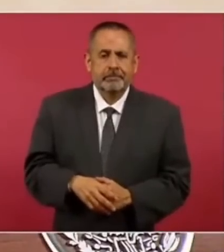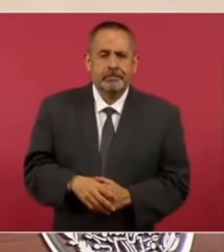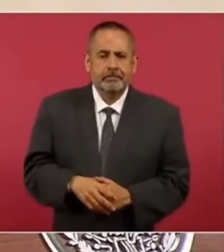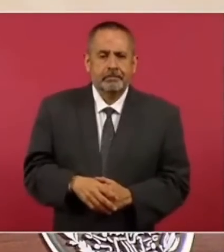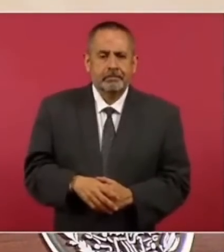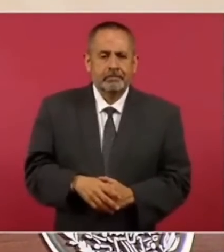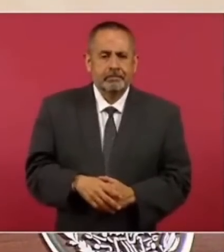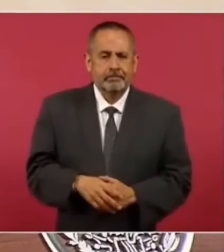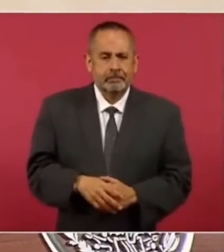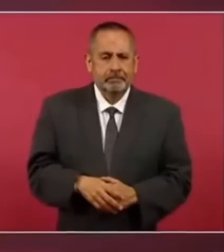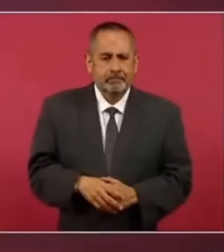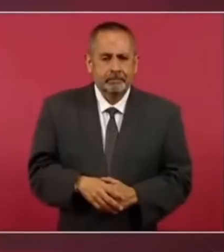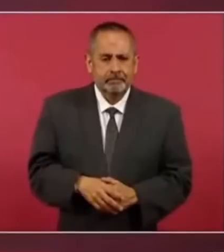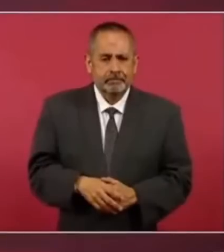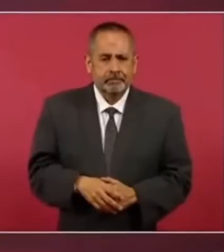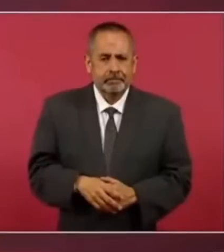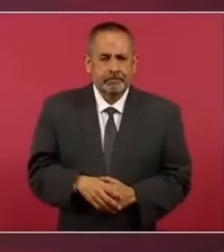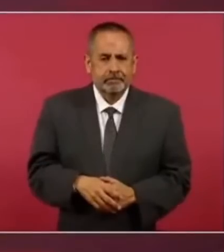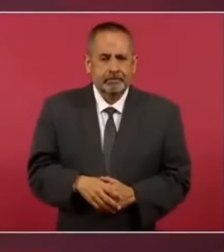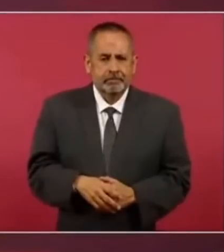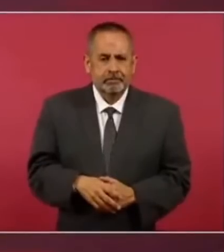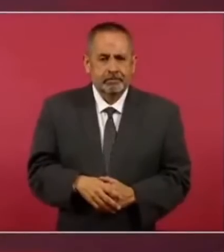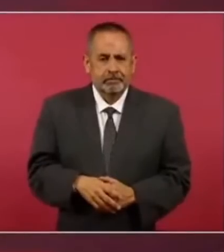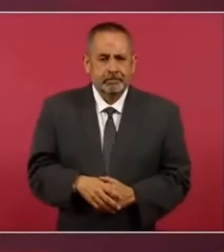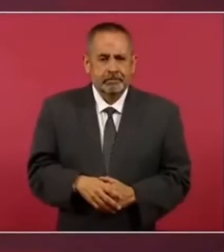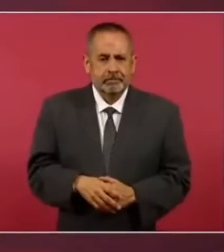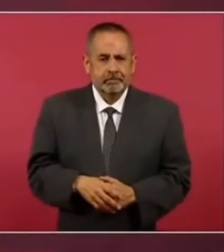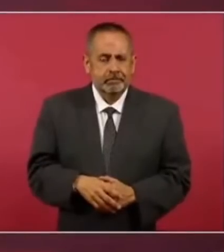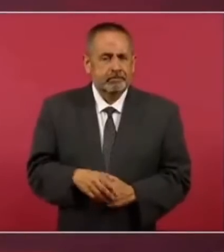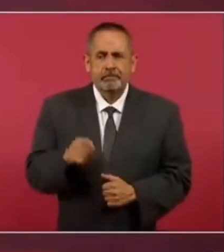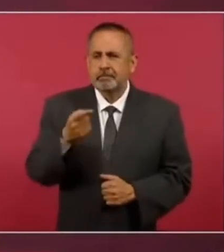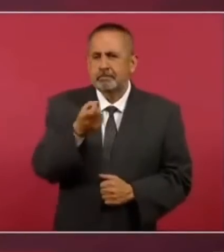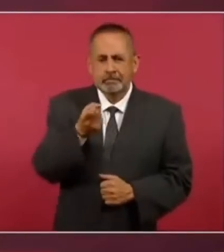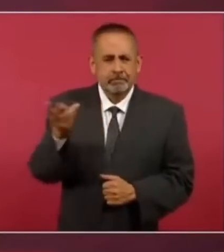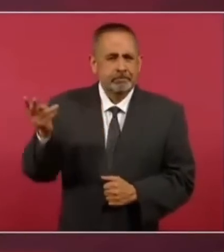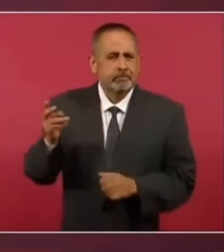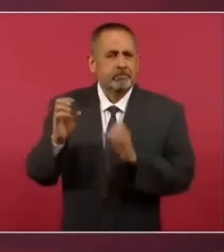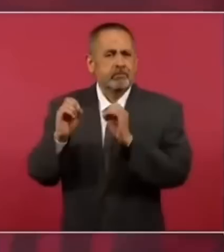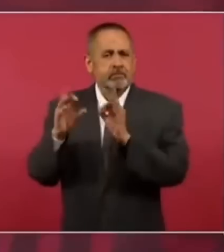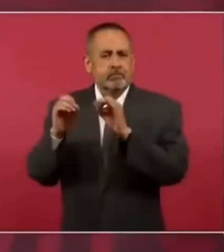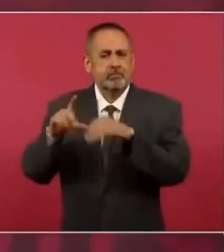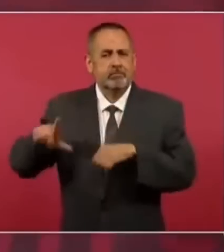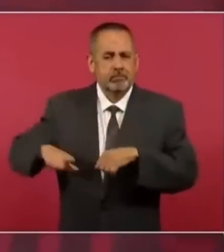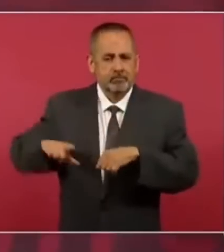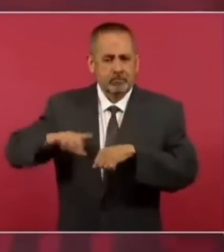¿Qué no todas las dependencias del gobierno federal